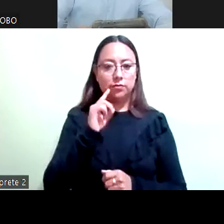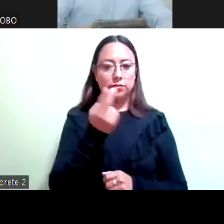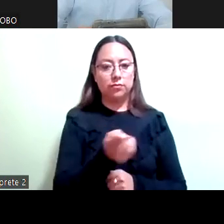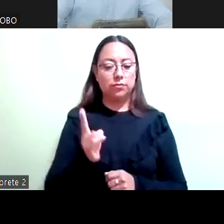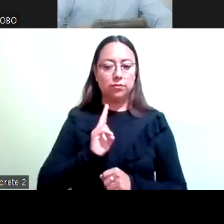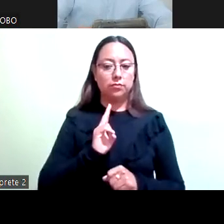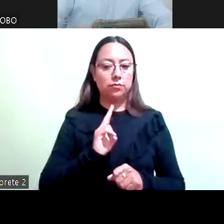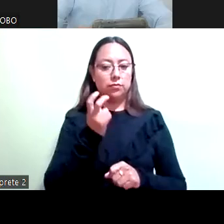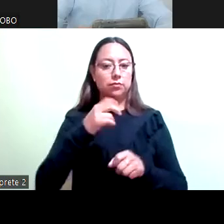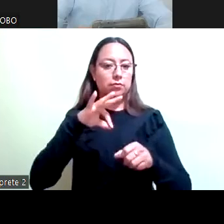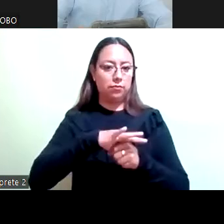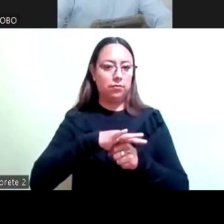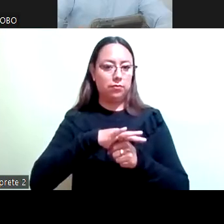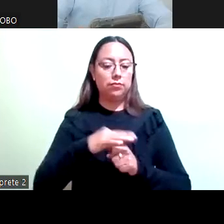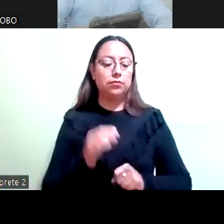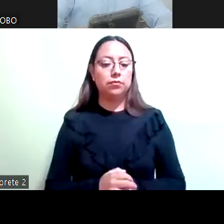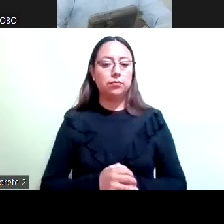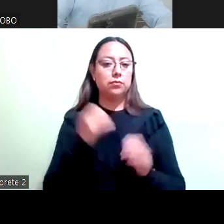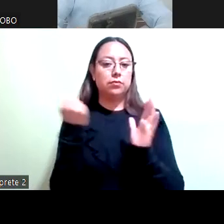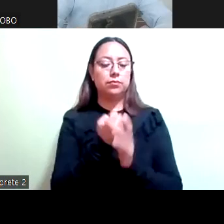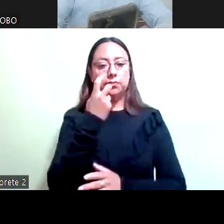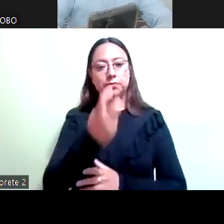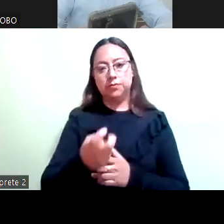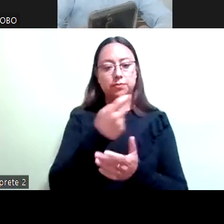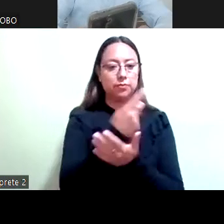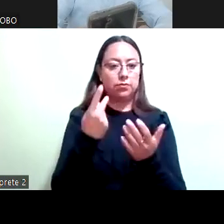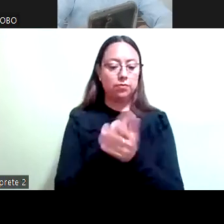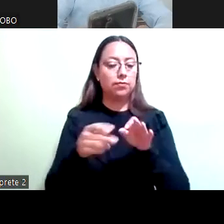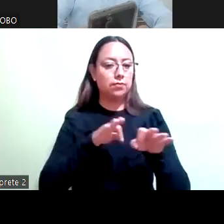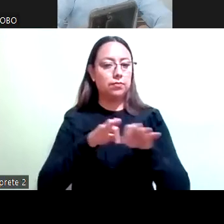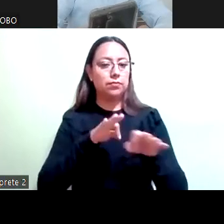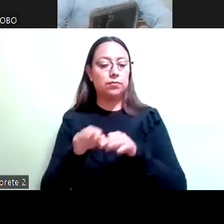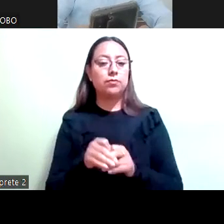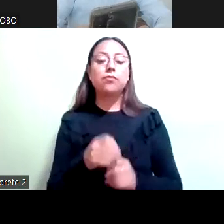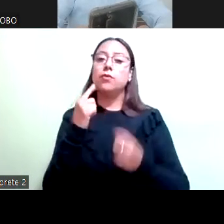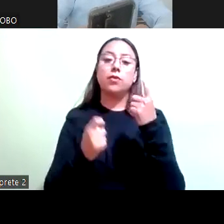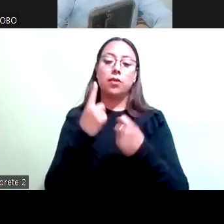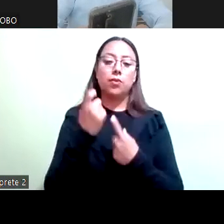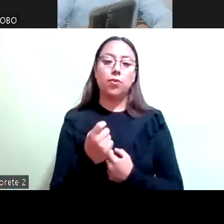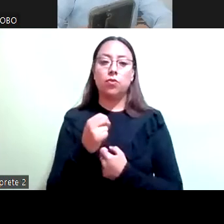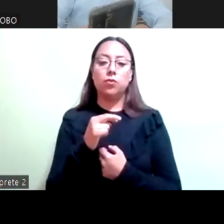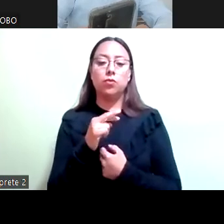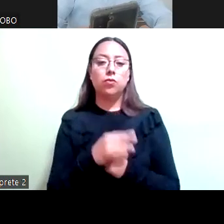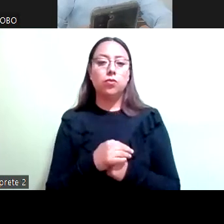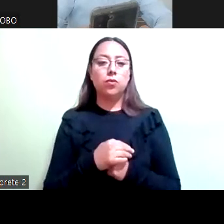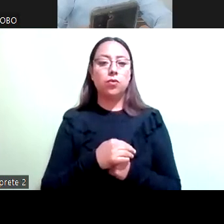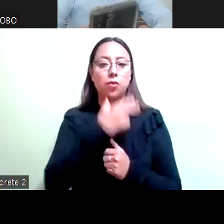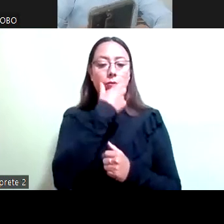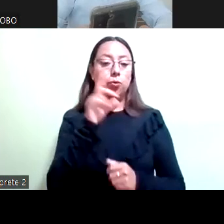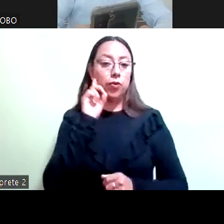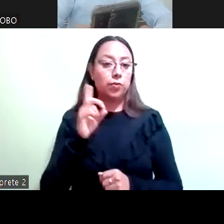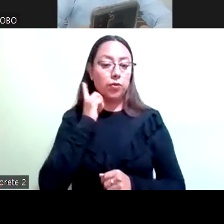presentes la aprobación del programa de trabajo. Si hay algún diputado que esté por la negativa, sí va a ser